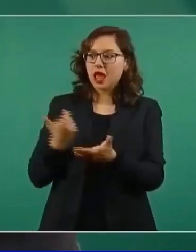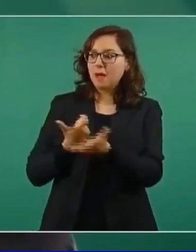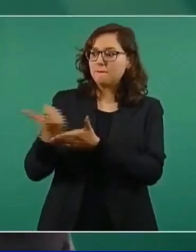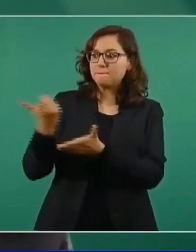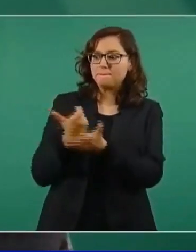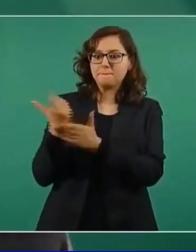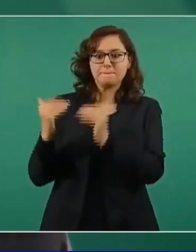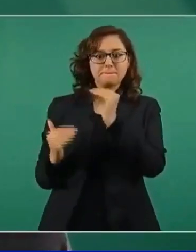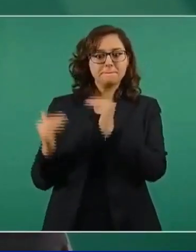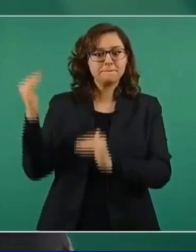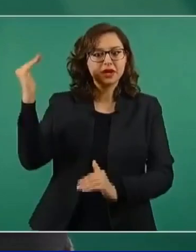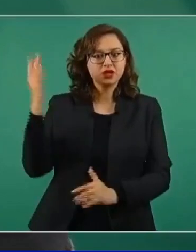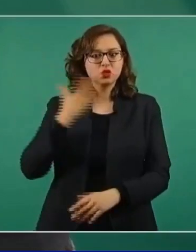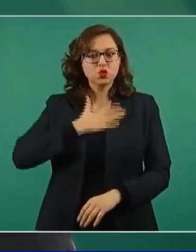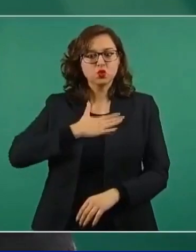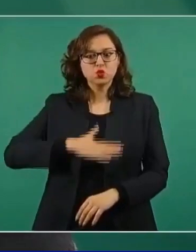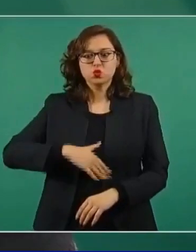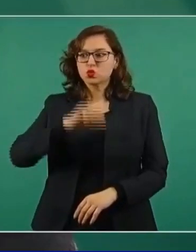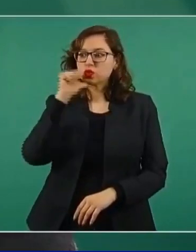cometa una injusticia?